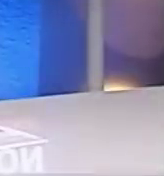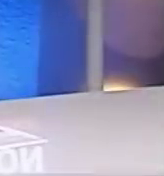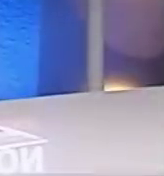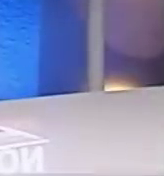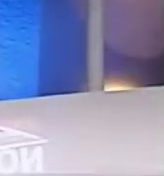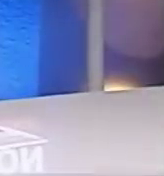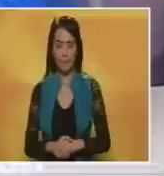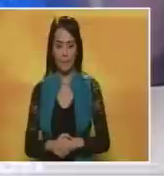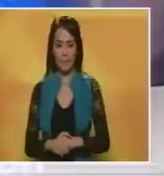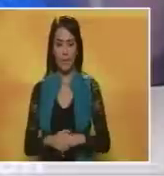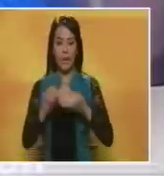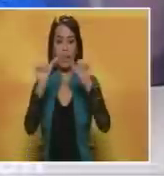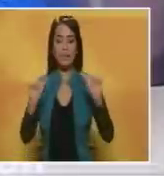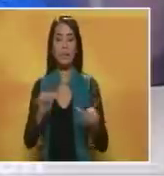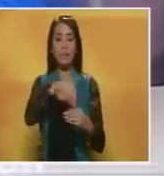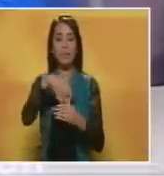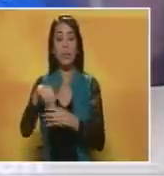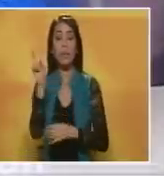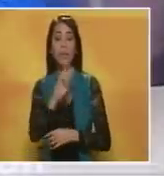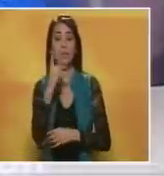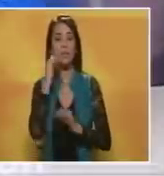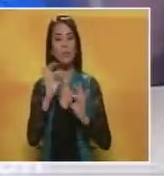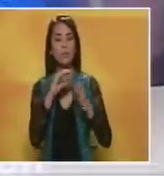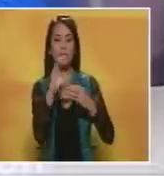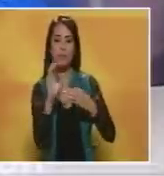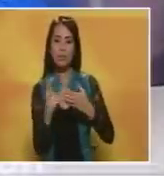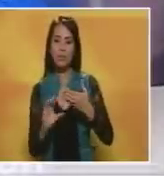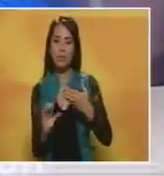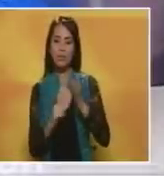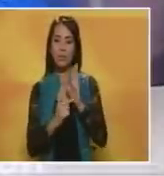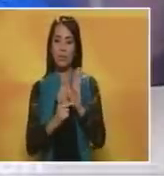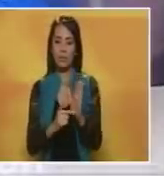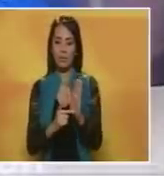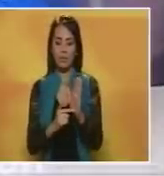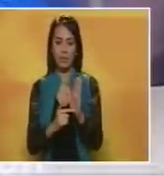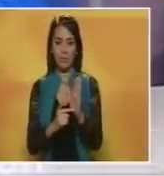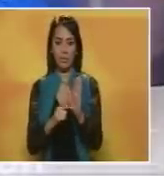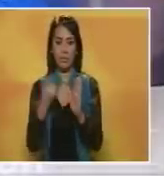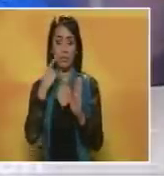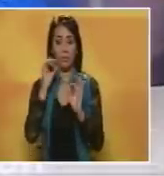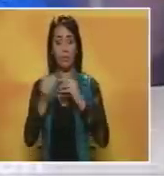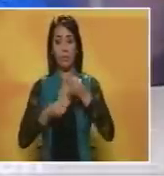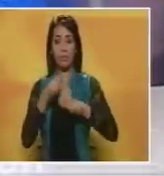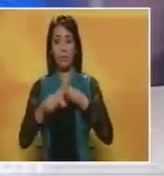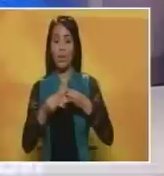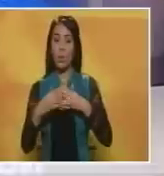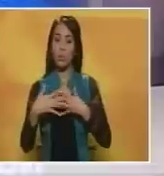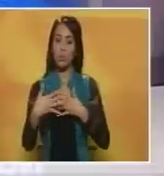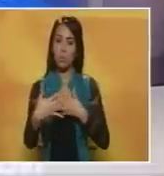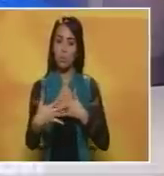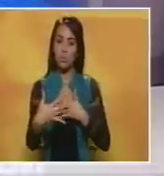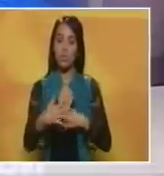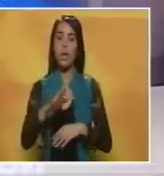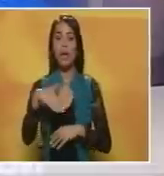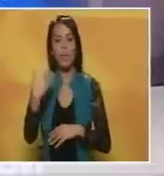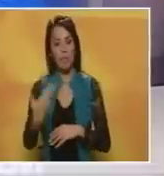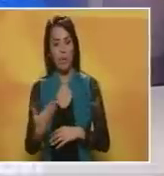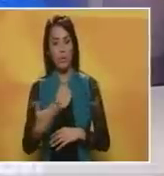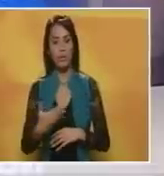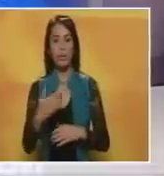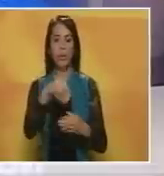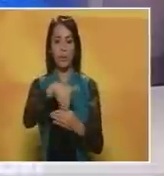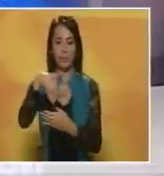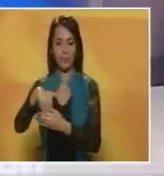el sistema electoral venezolano se caracteriza por las 17 auditorías que se realizan durante y luego del evento electoral